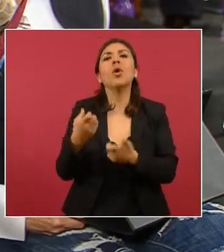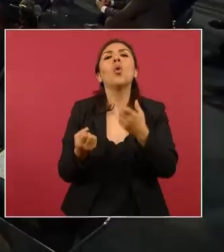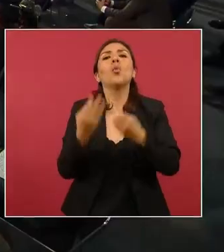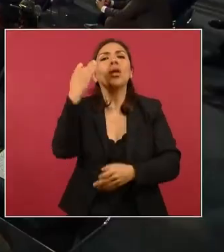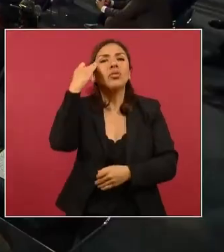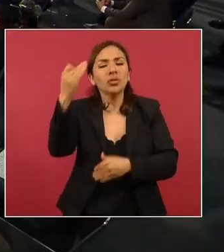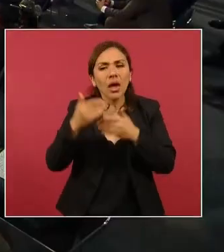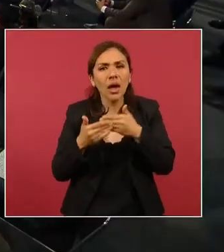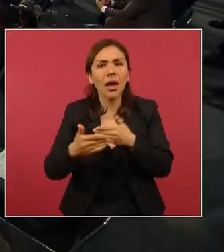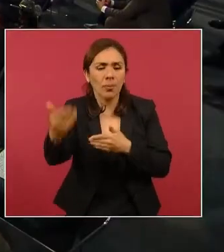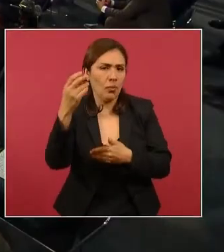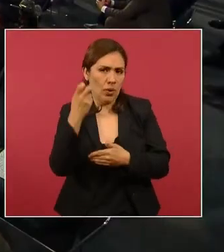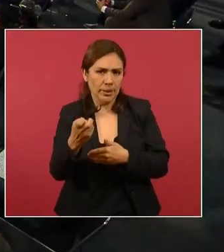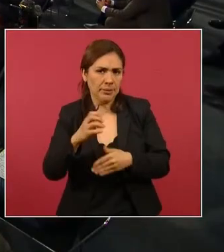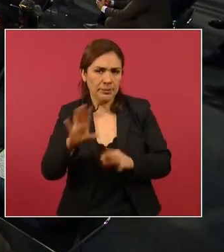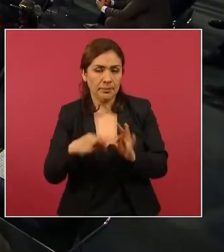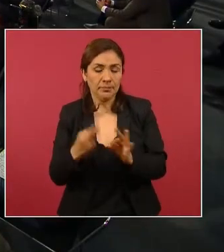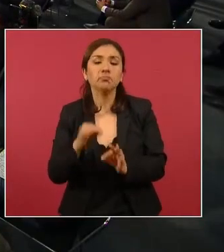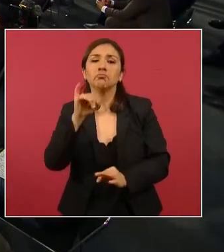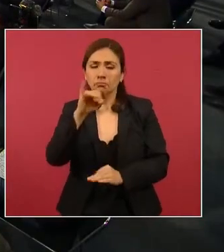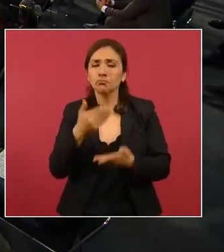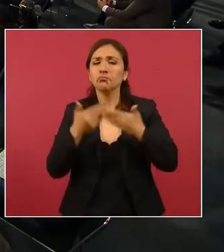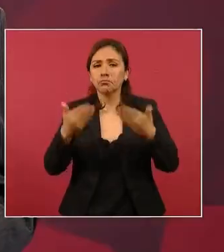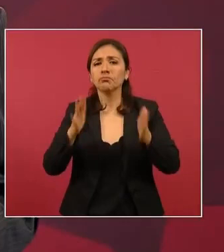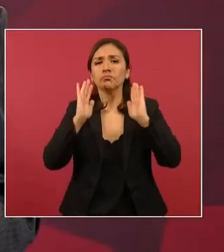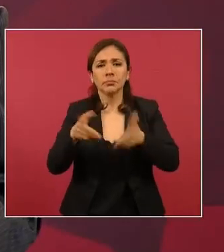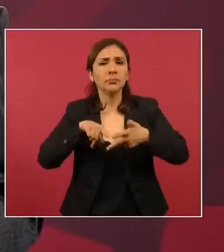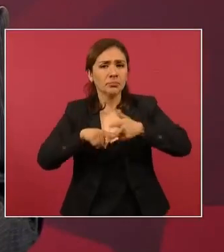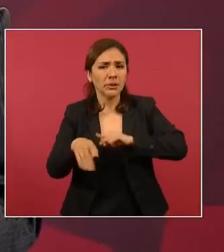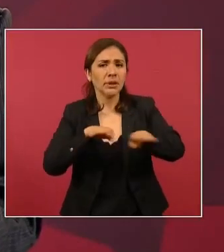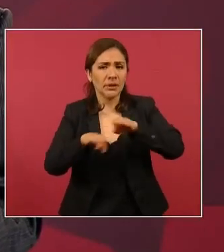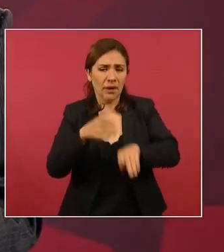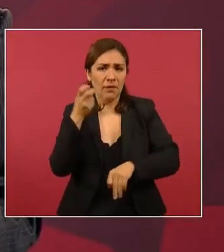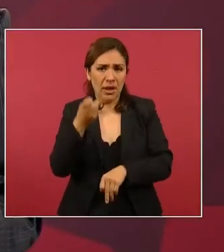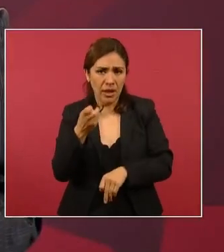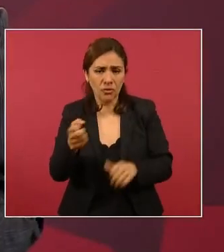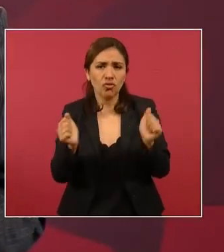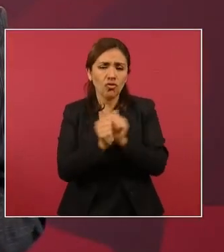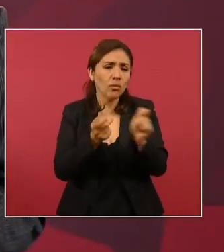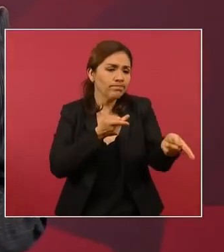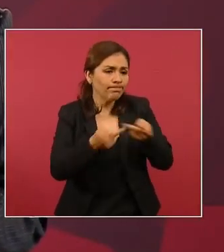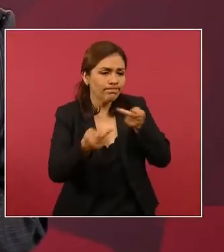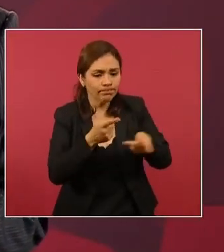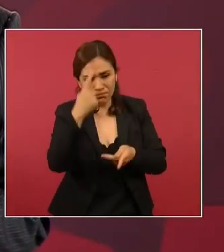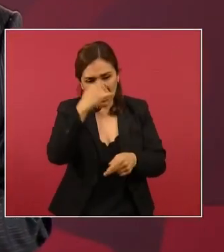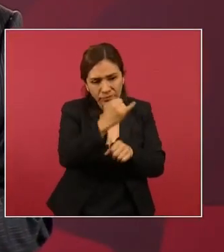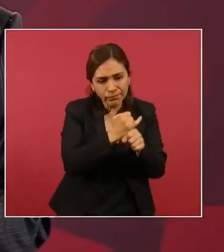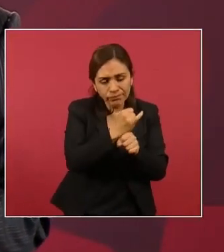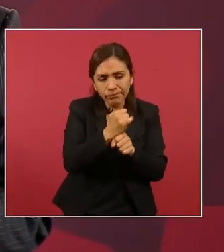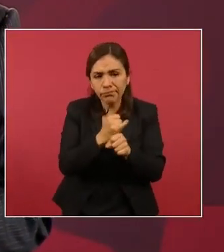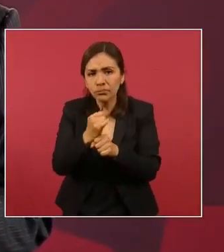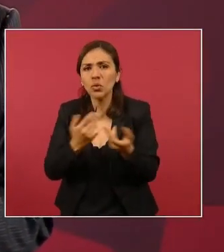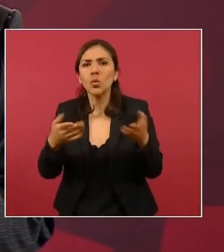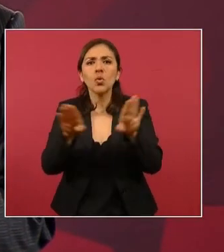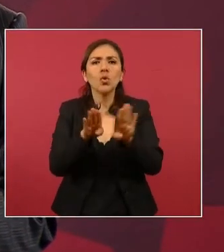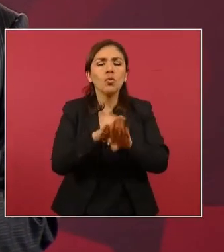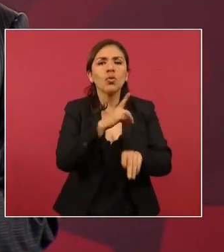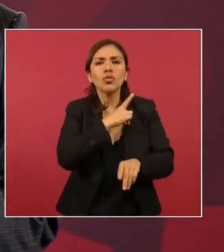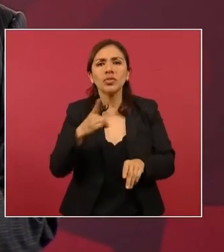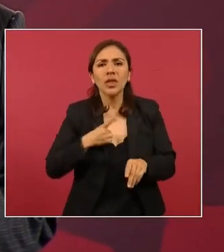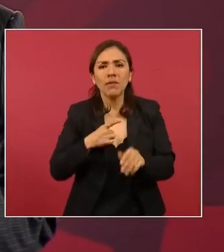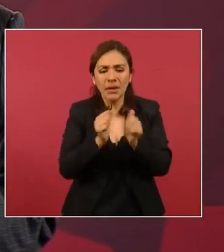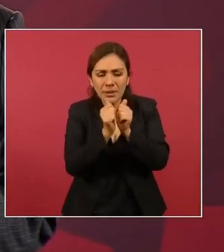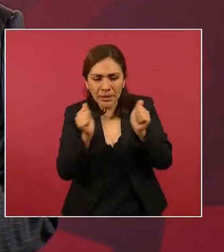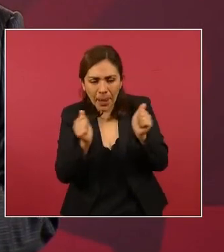resultados. Sería todo, presidente. Sí, se está trabajando en eso, en toda la planeación, la investigación, cómo separar el litio